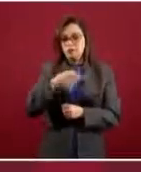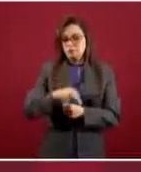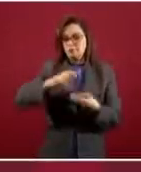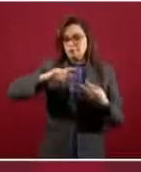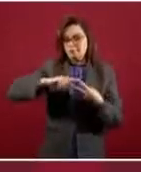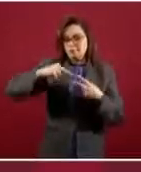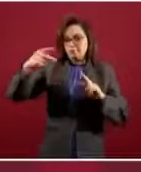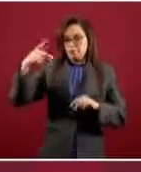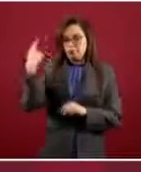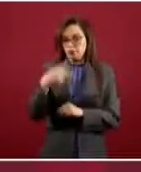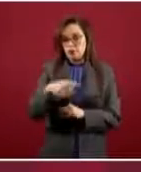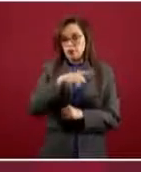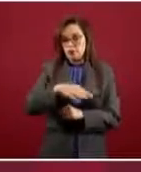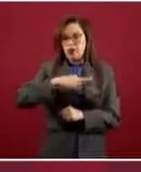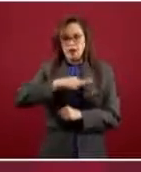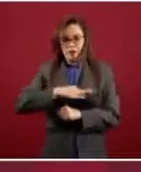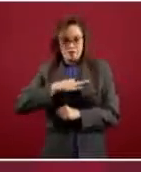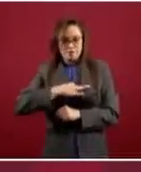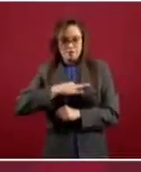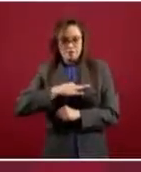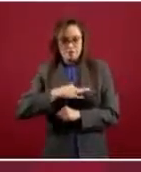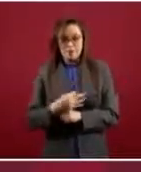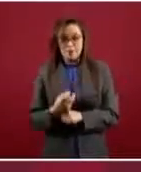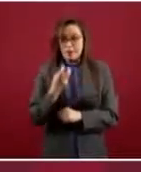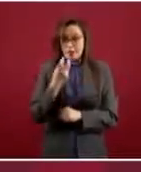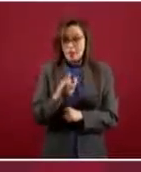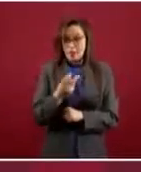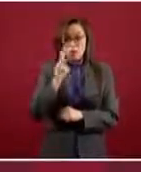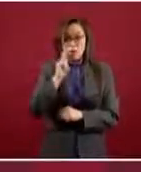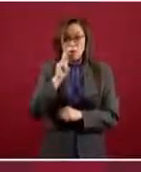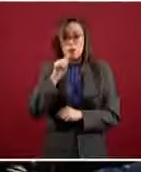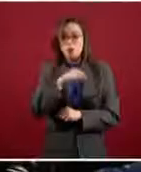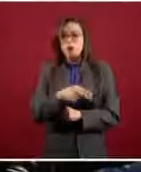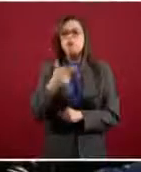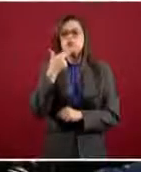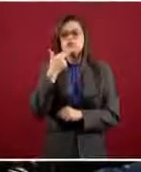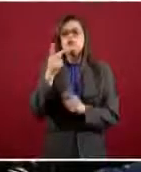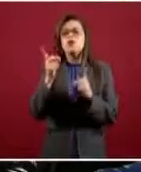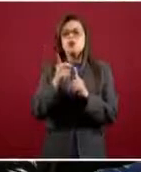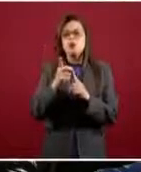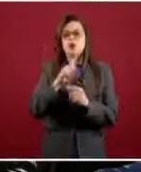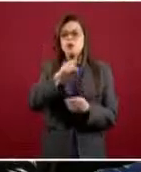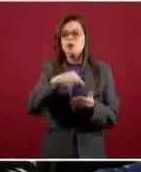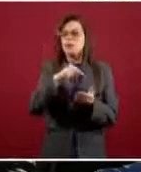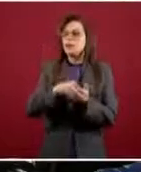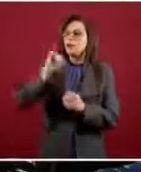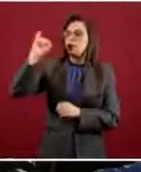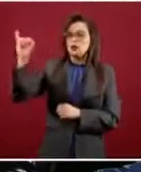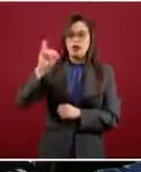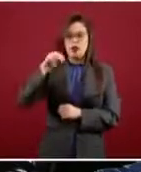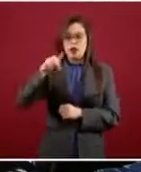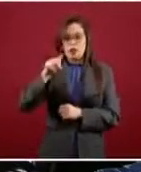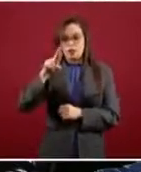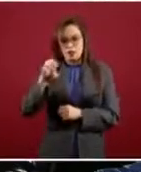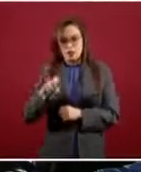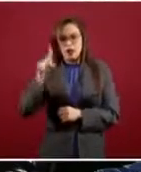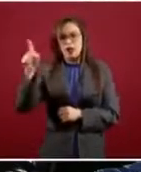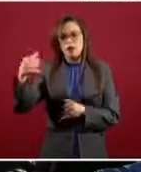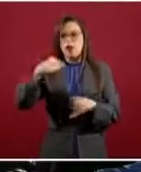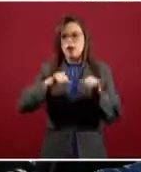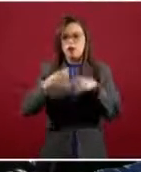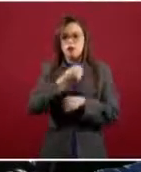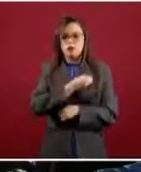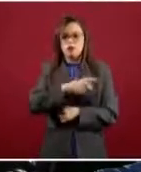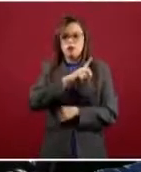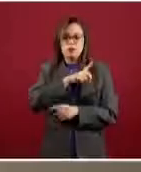virus. Esta prueba es la que se usa en el INDRE, es la que se usa en los 31 laboratorios estatales de salud pública, en el laboratorio